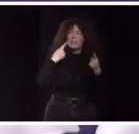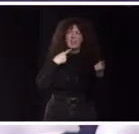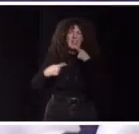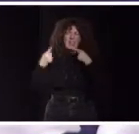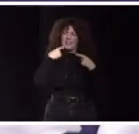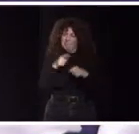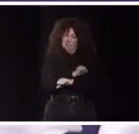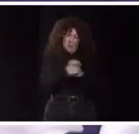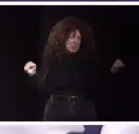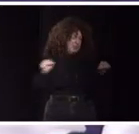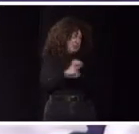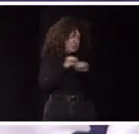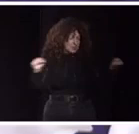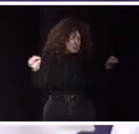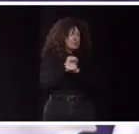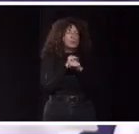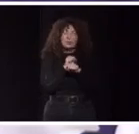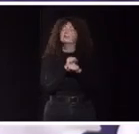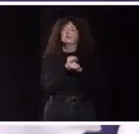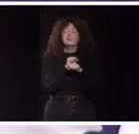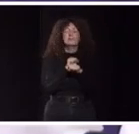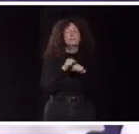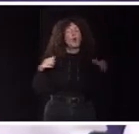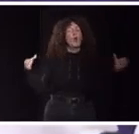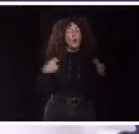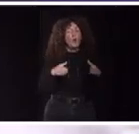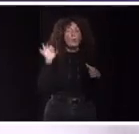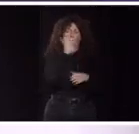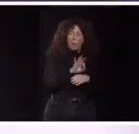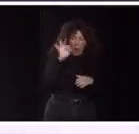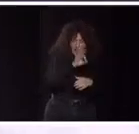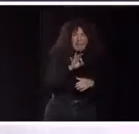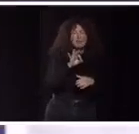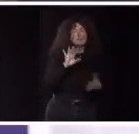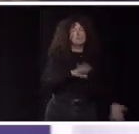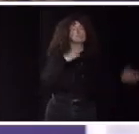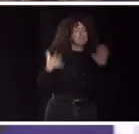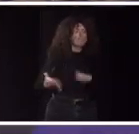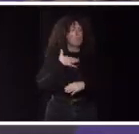no es posible, ahí están las gentes de Podemos para hacerlo posible.